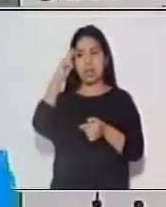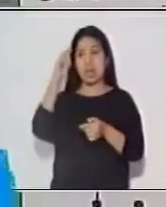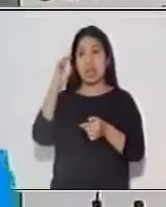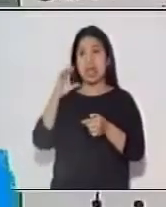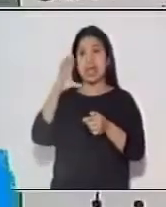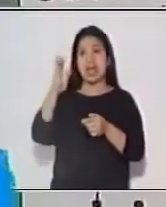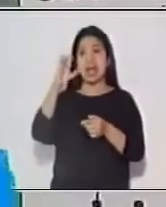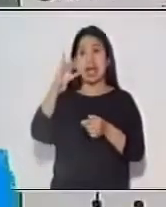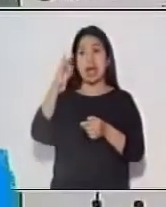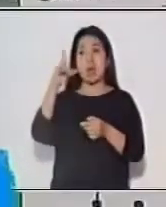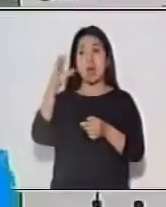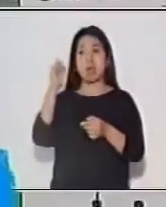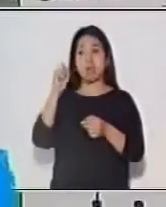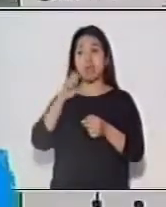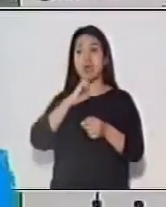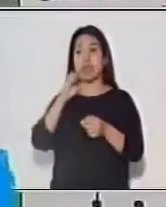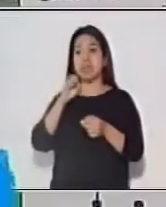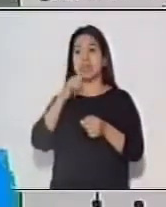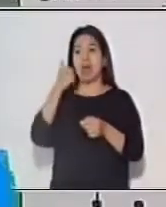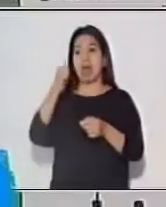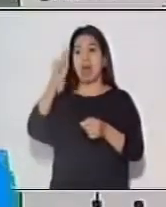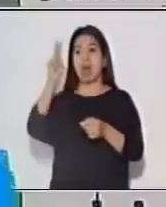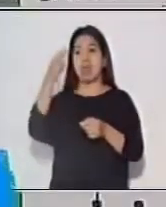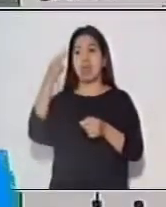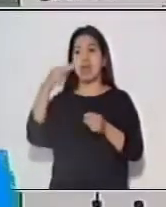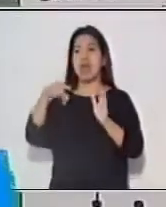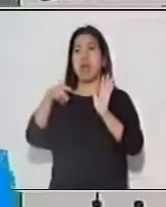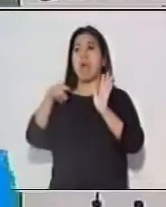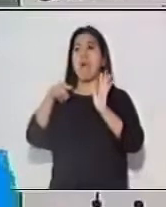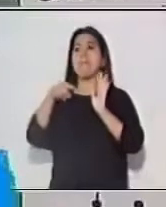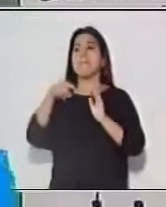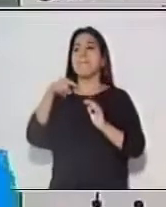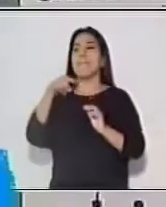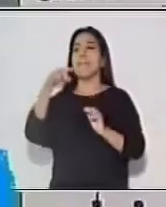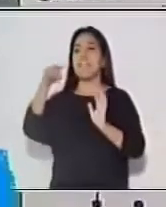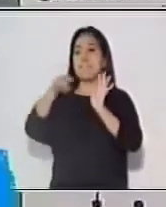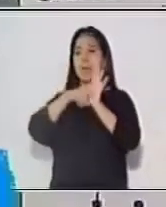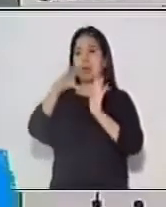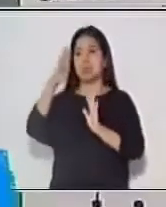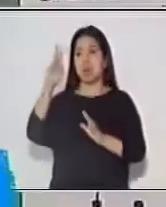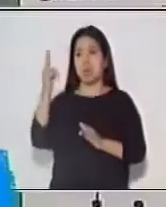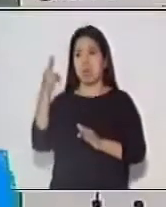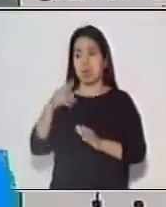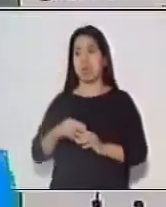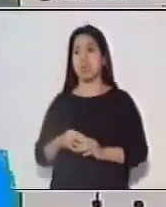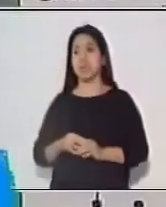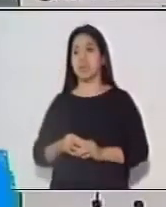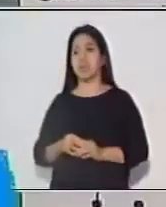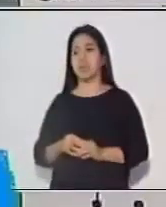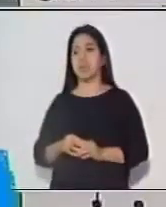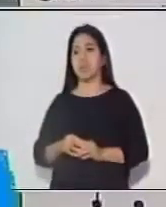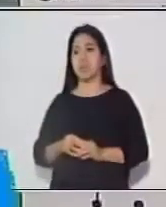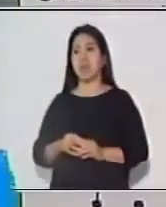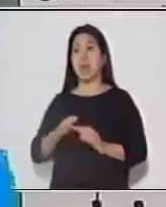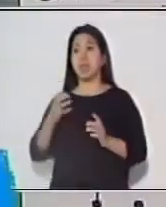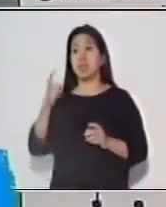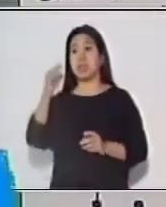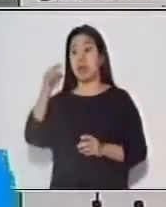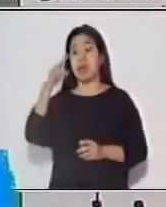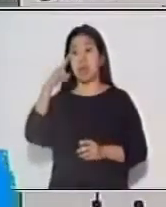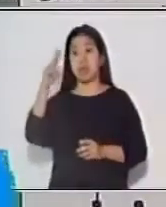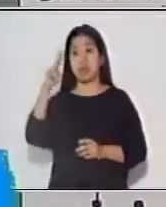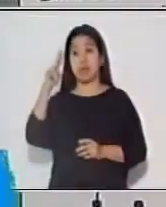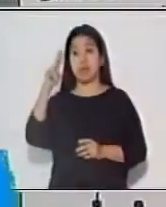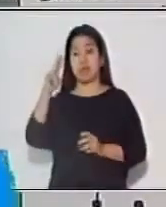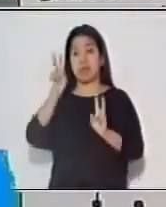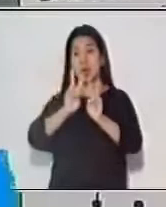a cuadrado menos b al cuadrado. Entonces, ubiquemos valores, porque ya tenemos a